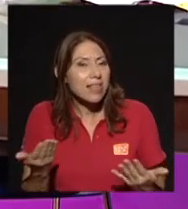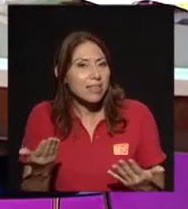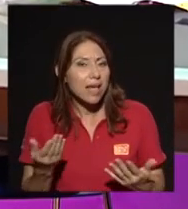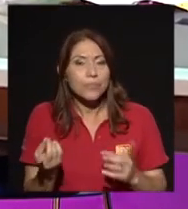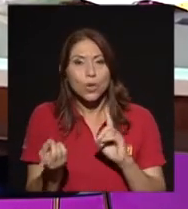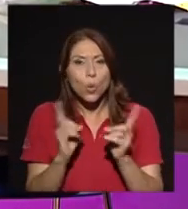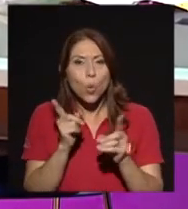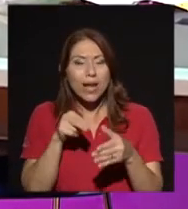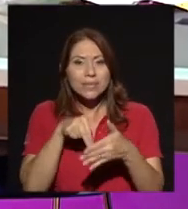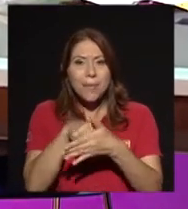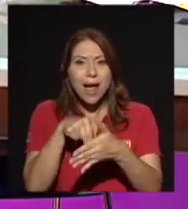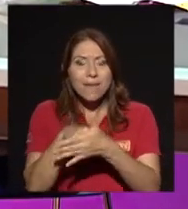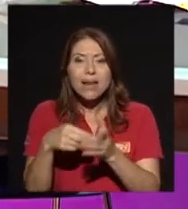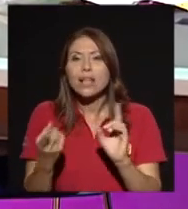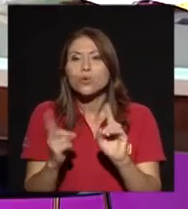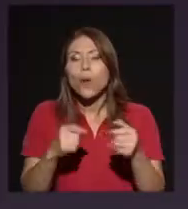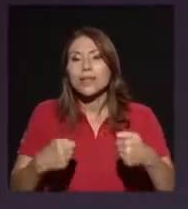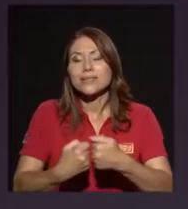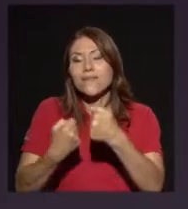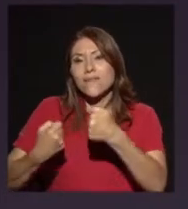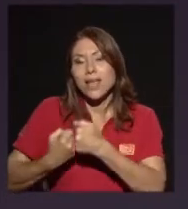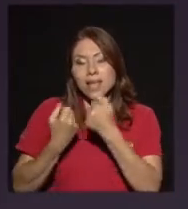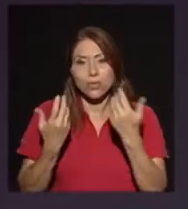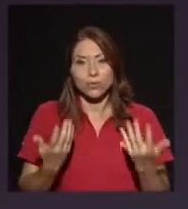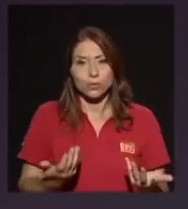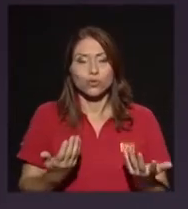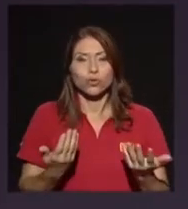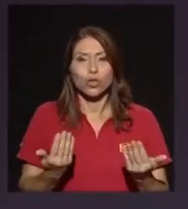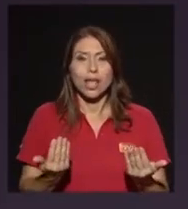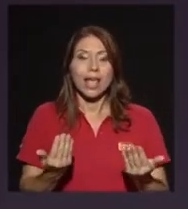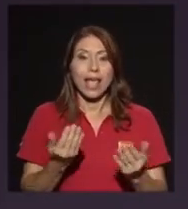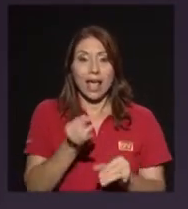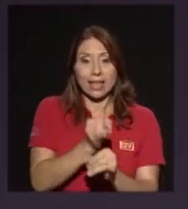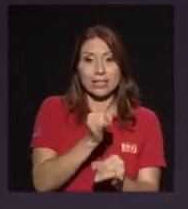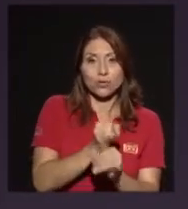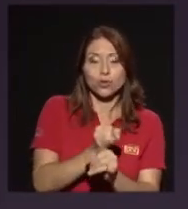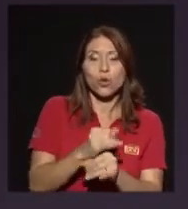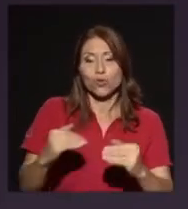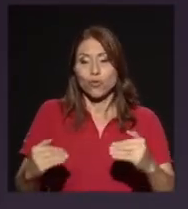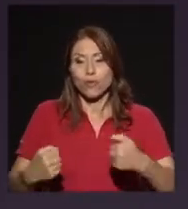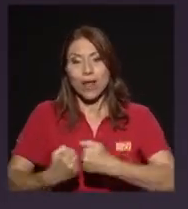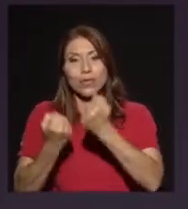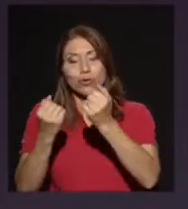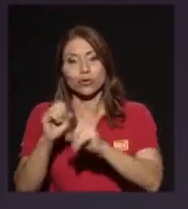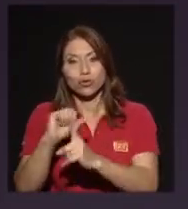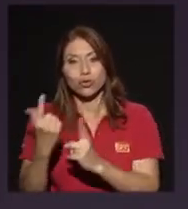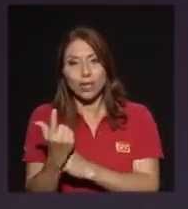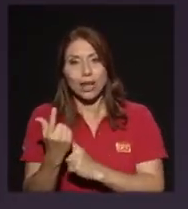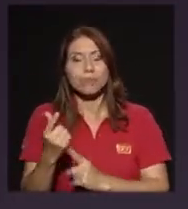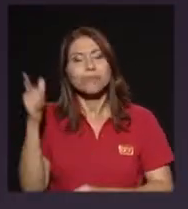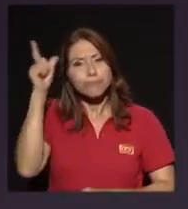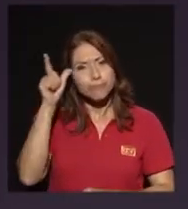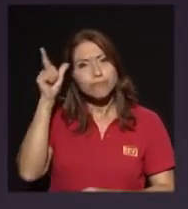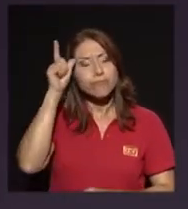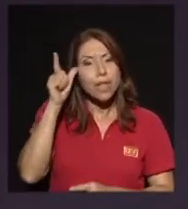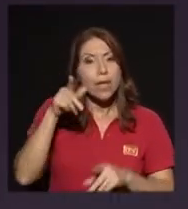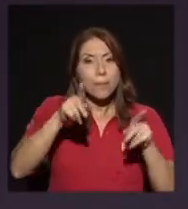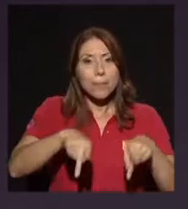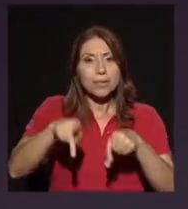que existen o esos retos que tenemos institucionalmente y a nivel social también. Por supuesto que el personal de salud,